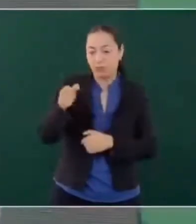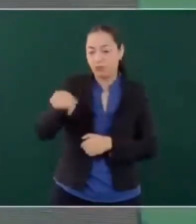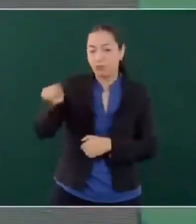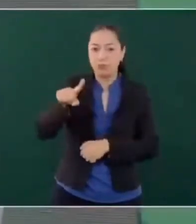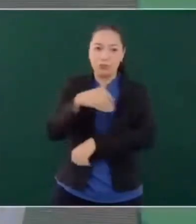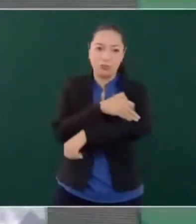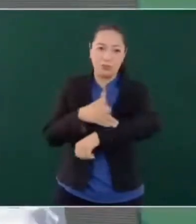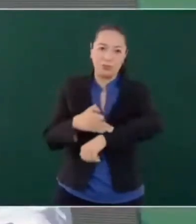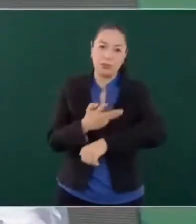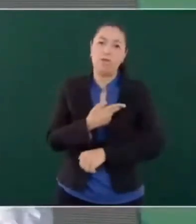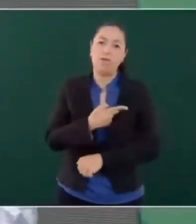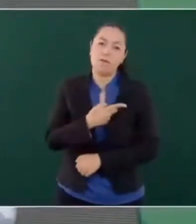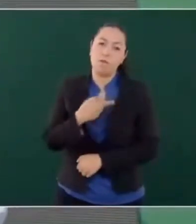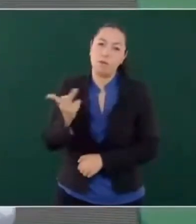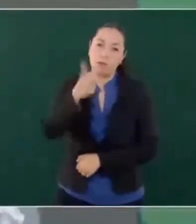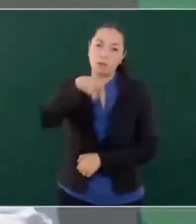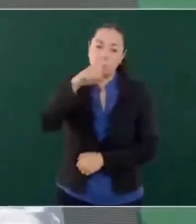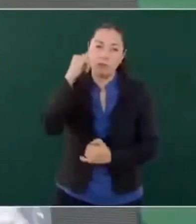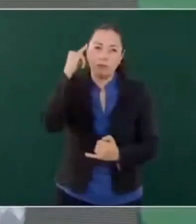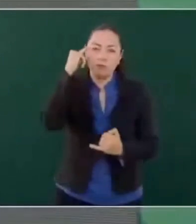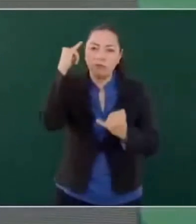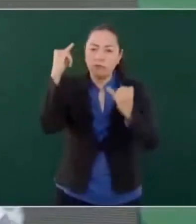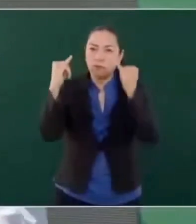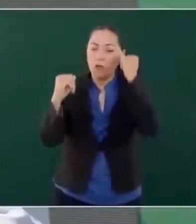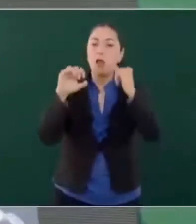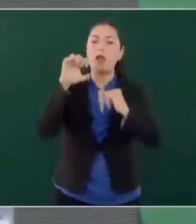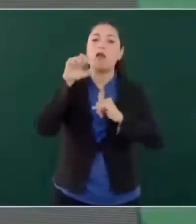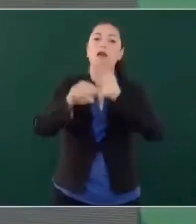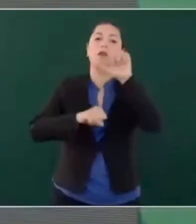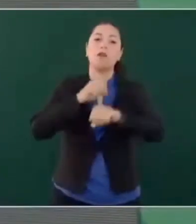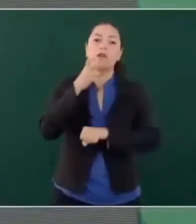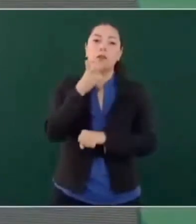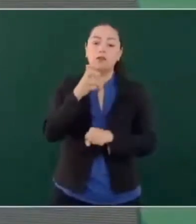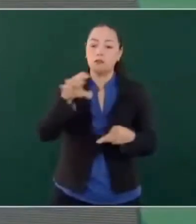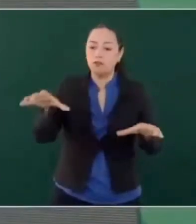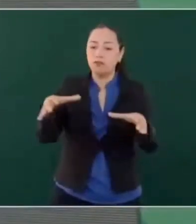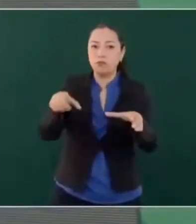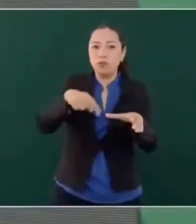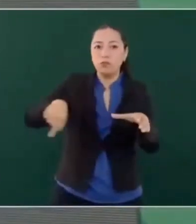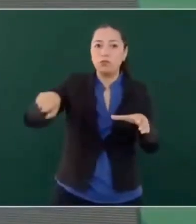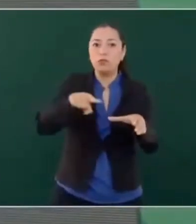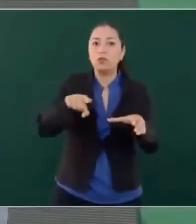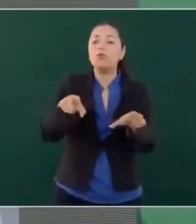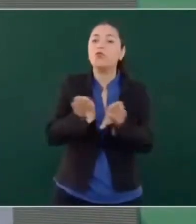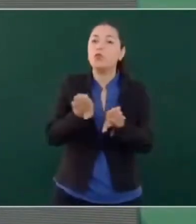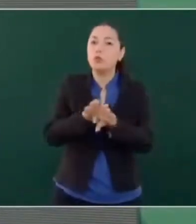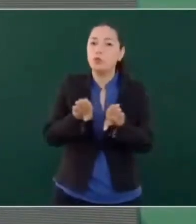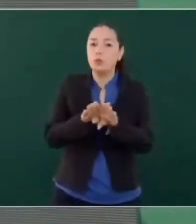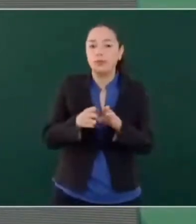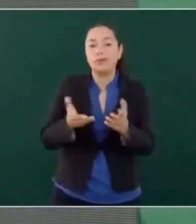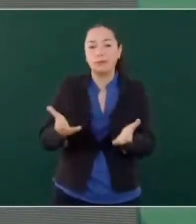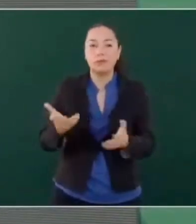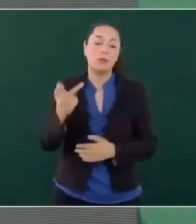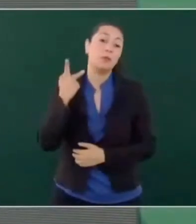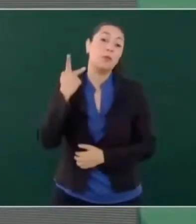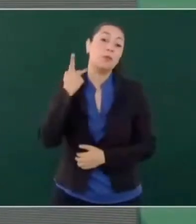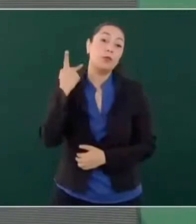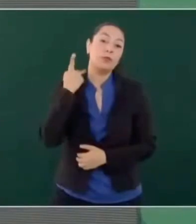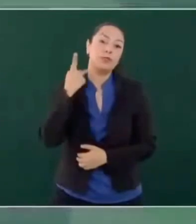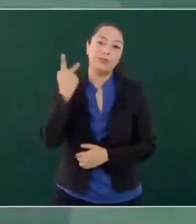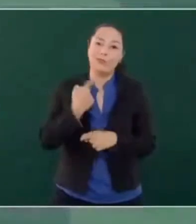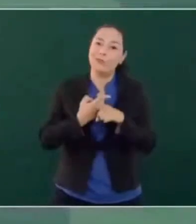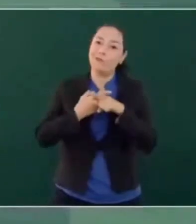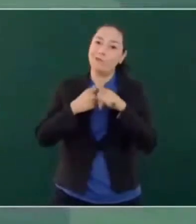pueden imaginar ya la diferencia sustancial de una política y de